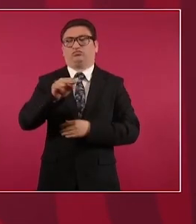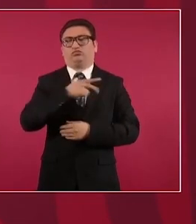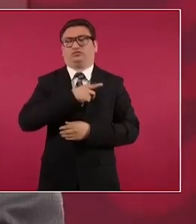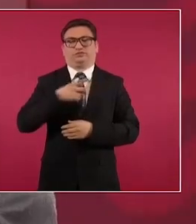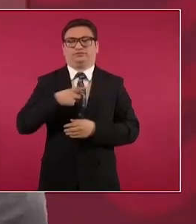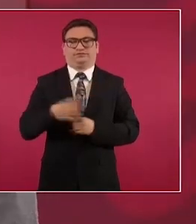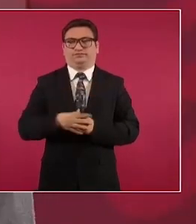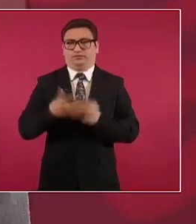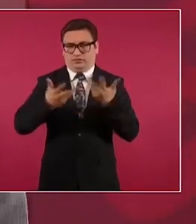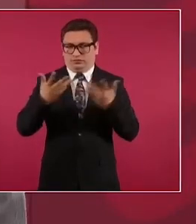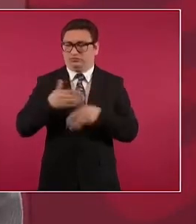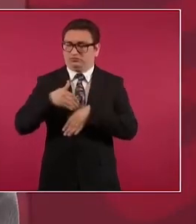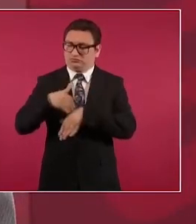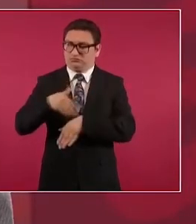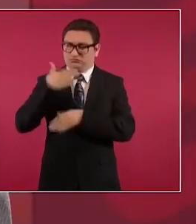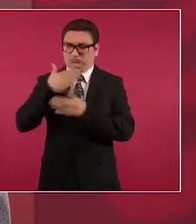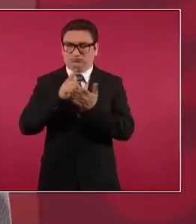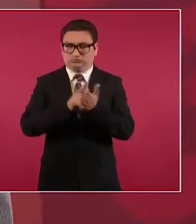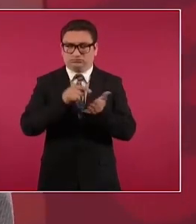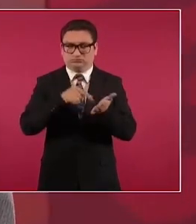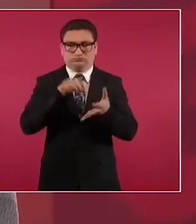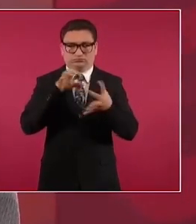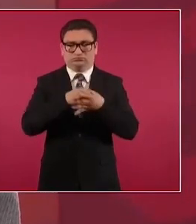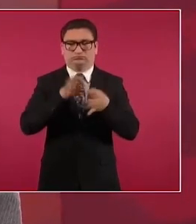que se actúe con rectitud,